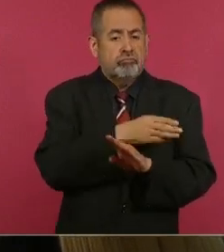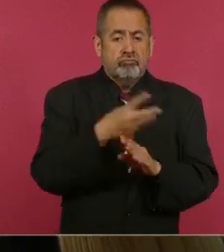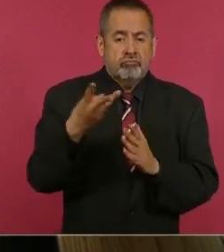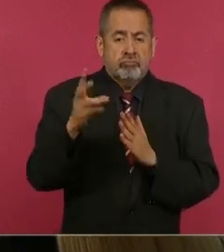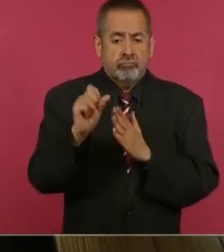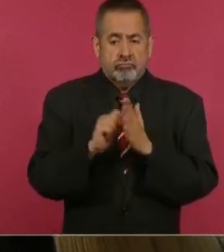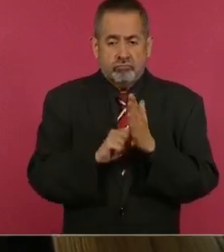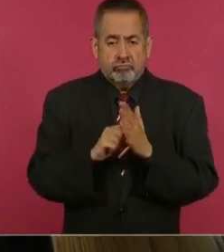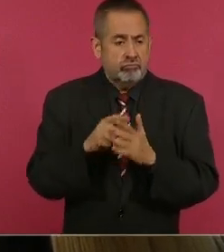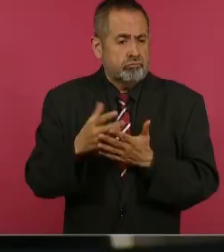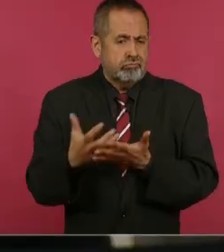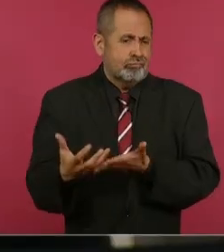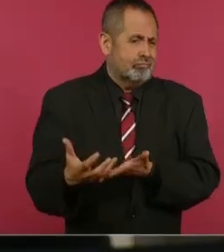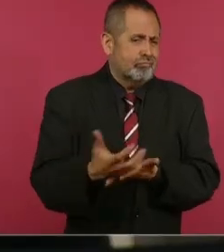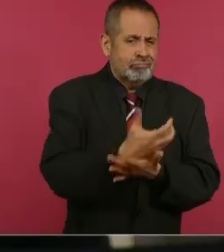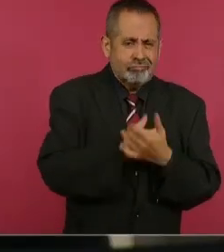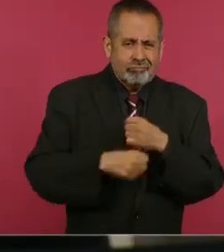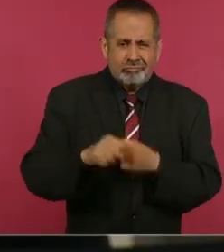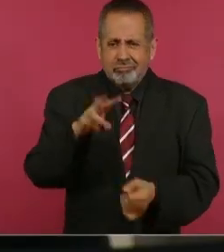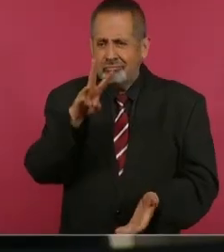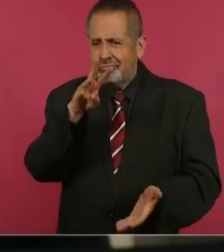reciente, bueno, obtuvo ganancias por